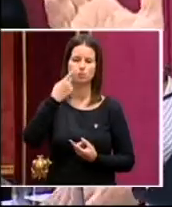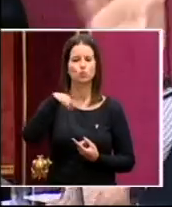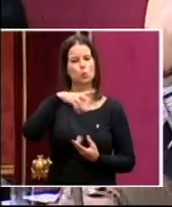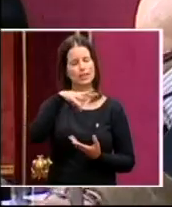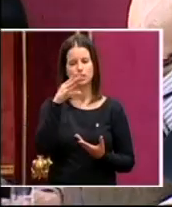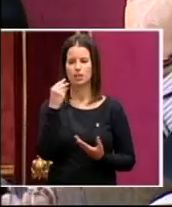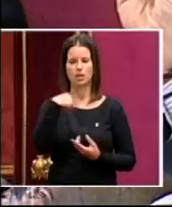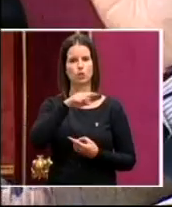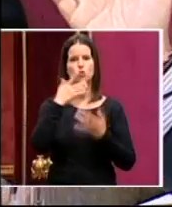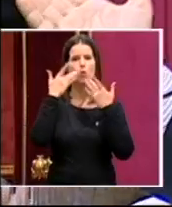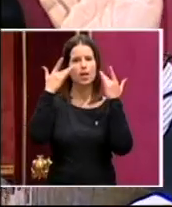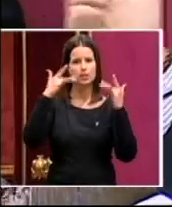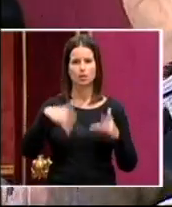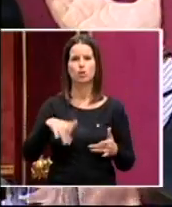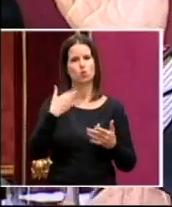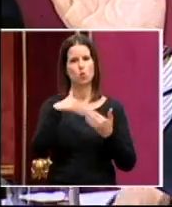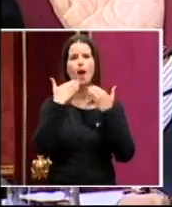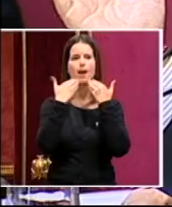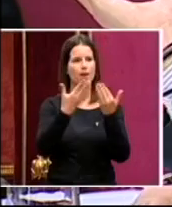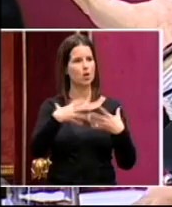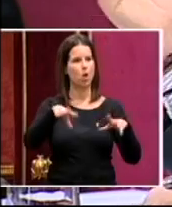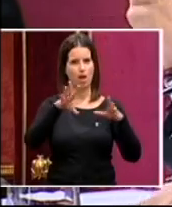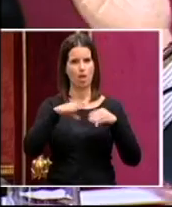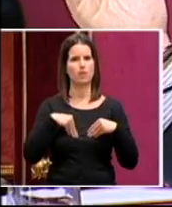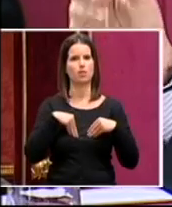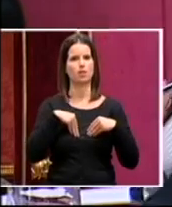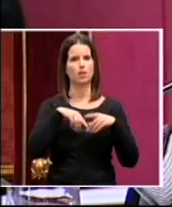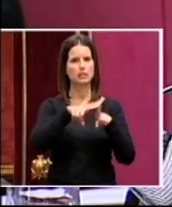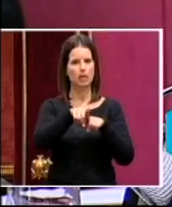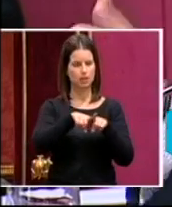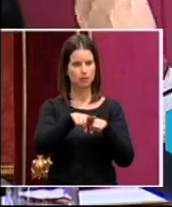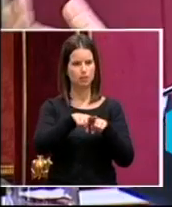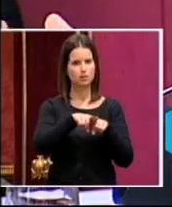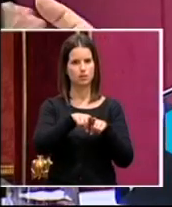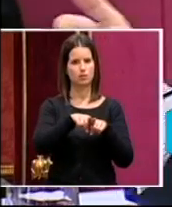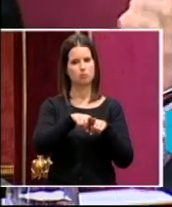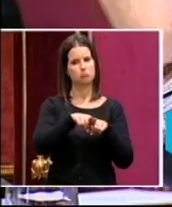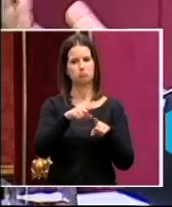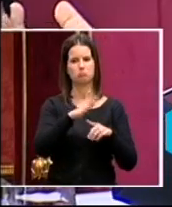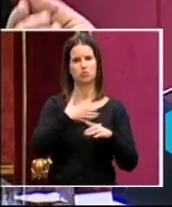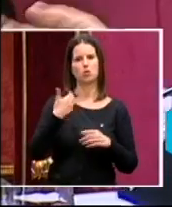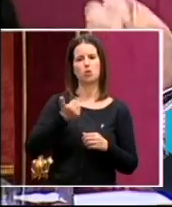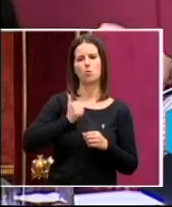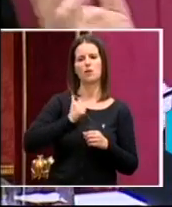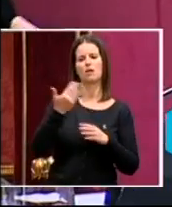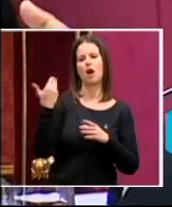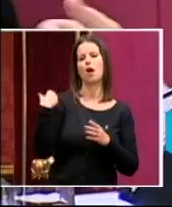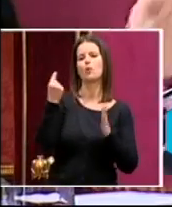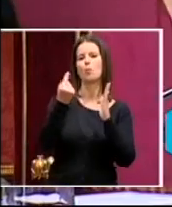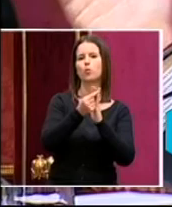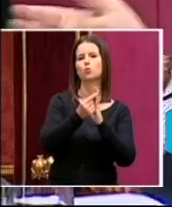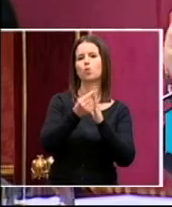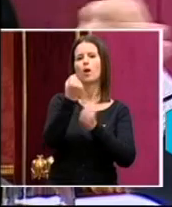abstención, como y además agradezco que acepten la crítica, es decir, que eso es el camino que debemos seguir. No vamos a aprovechar, como se hacía en otras ocasiones, un punto de